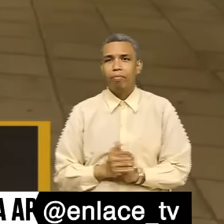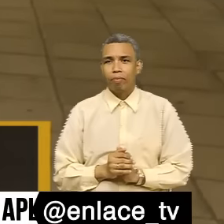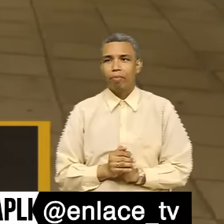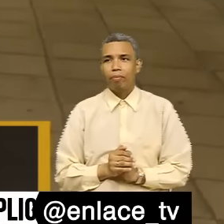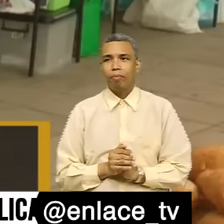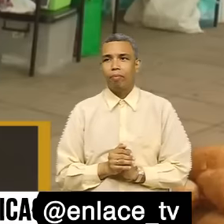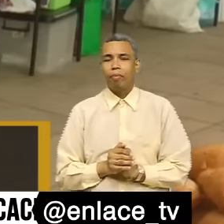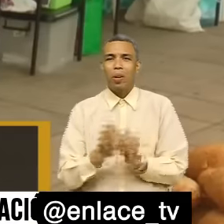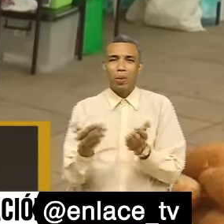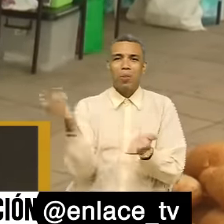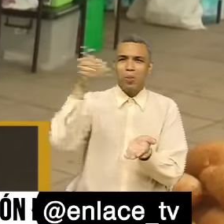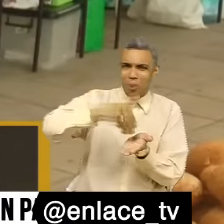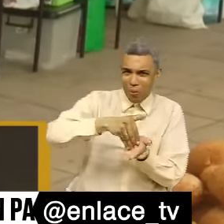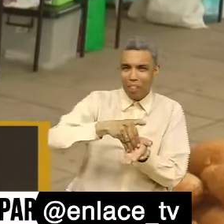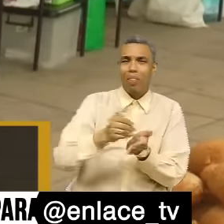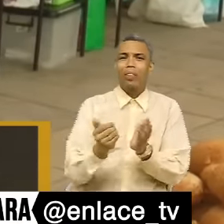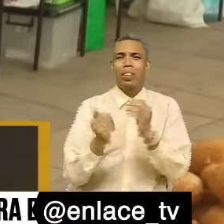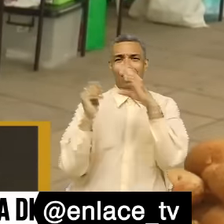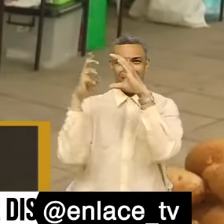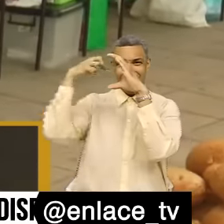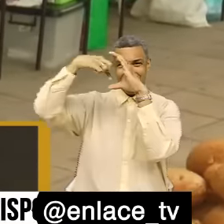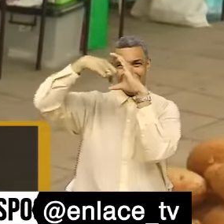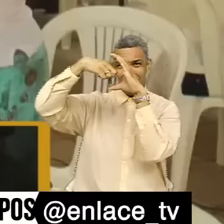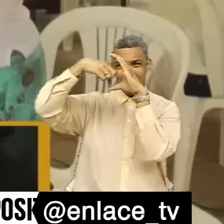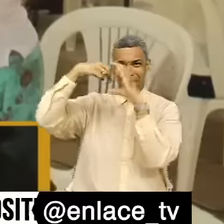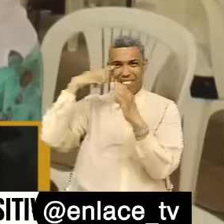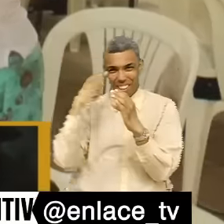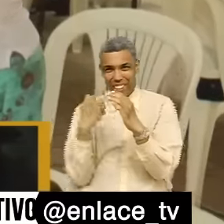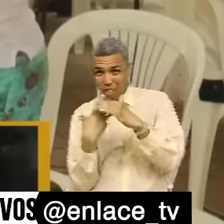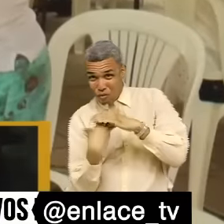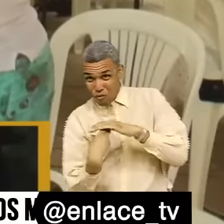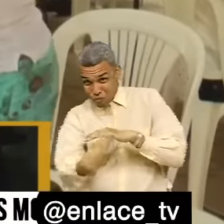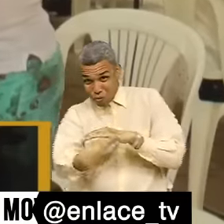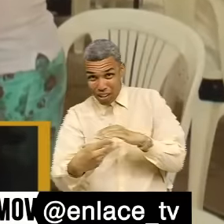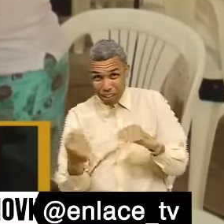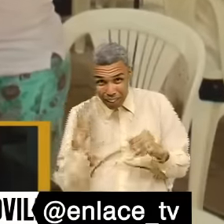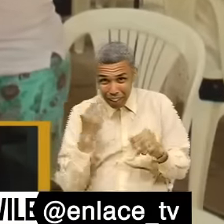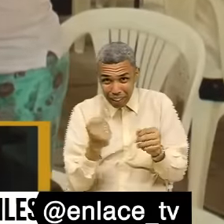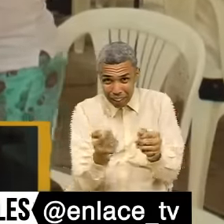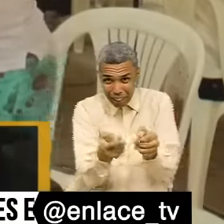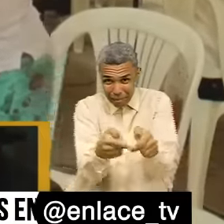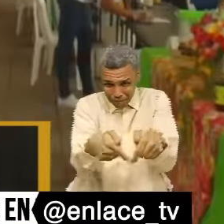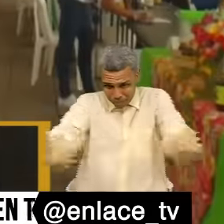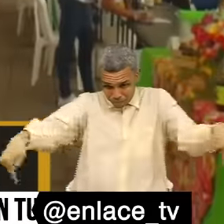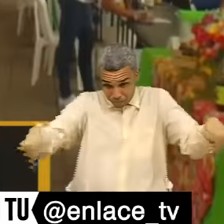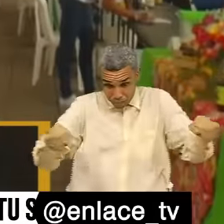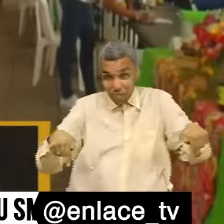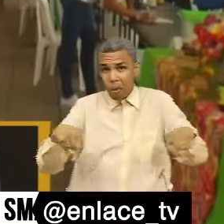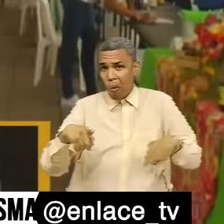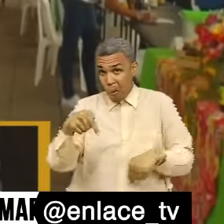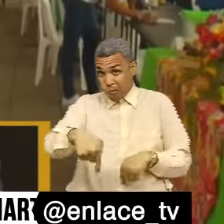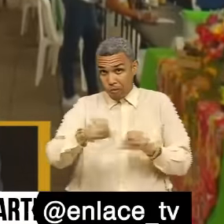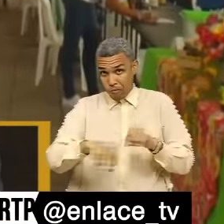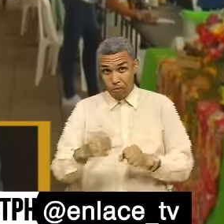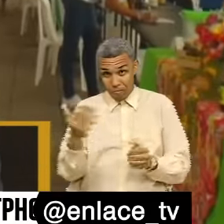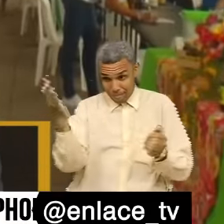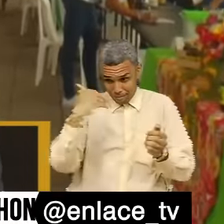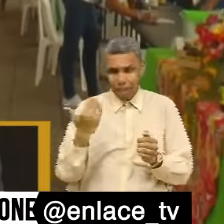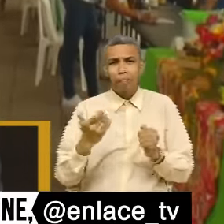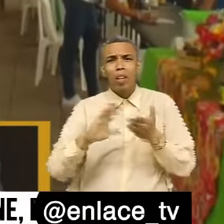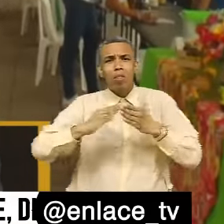el mercado campesino en su habitual ubicación en la plazoleta del primer piso del CPC. Tiene el gusto de invitar a toda la comunidad barranqueña a que